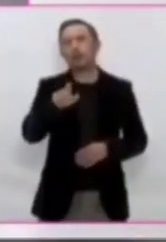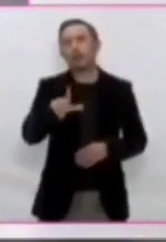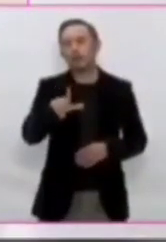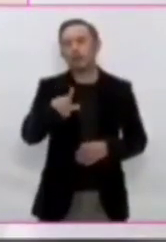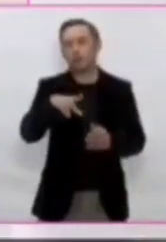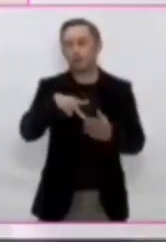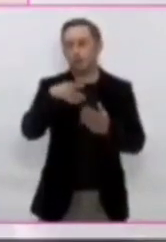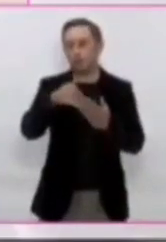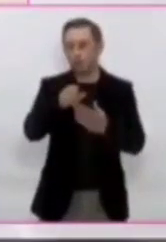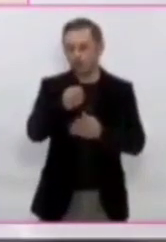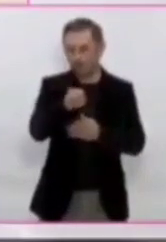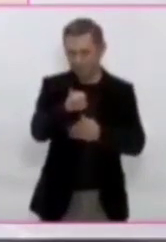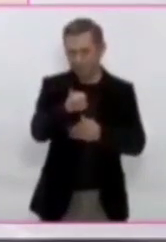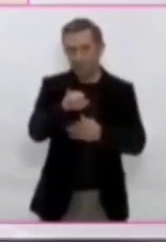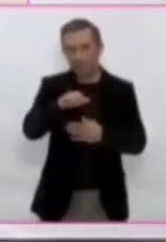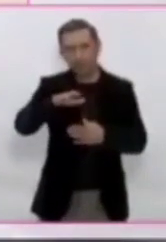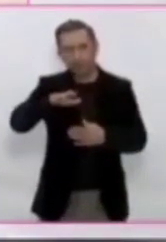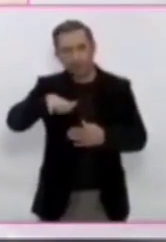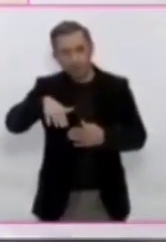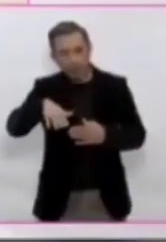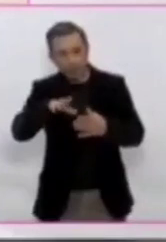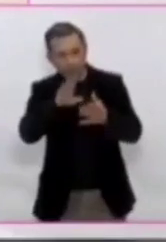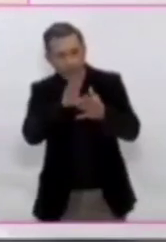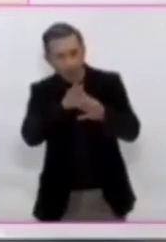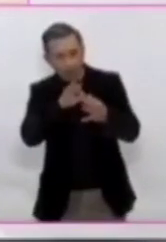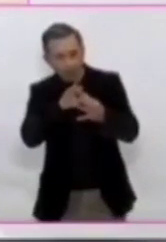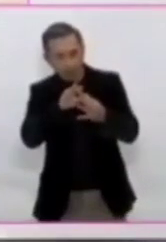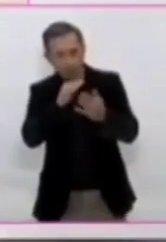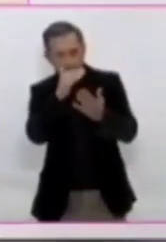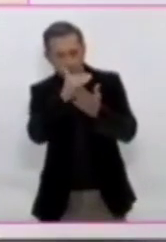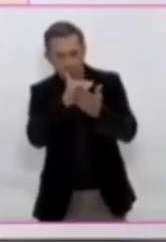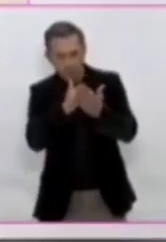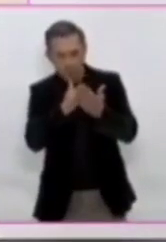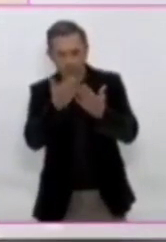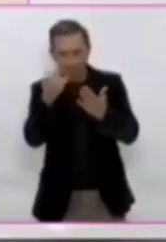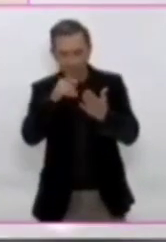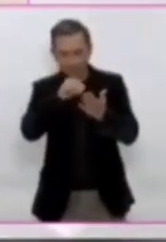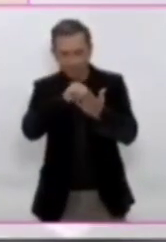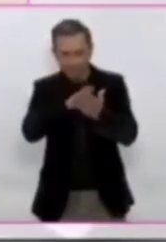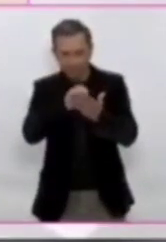el proyecto, incluyendo todos los criterios que sostiene en los términos circulados.